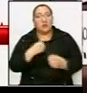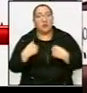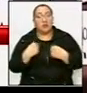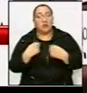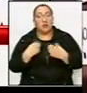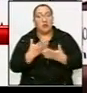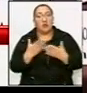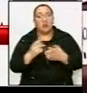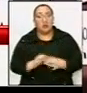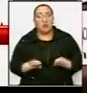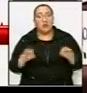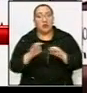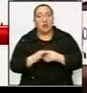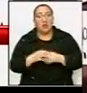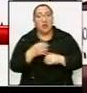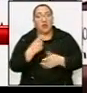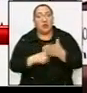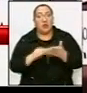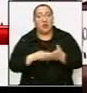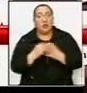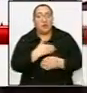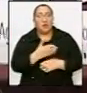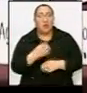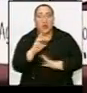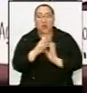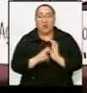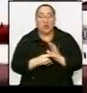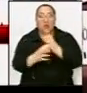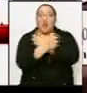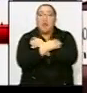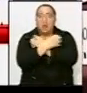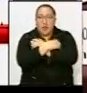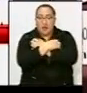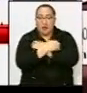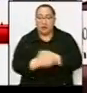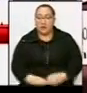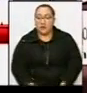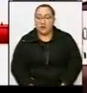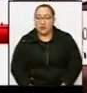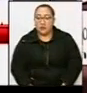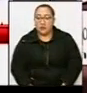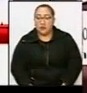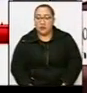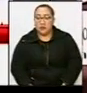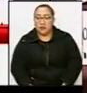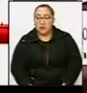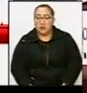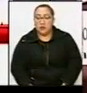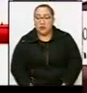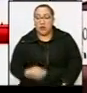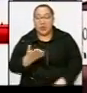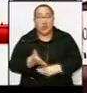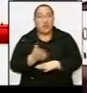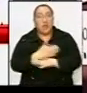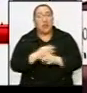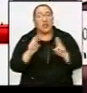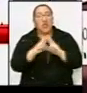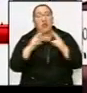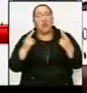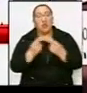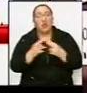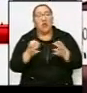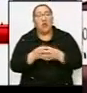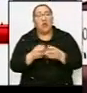hídricos que realmente favorecen a la región Lambayeque. Esto, yo en reuniones de rondas ampliadas, tal como